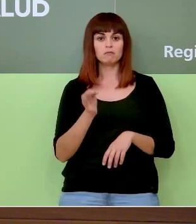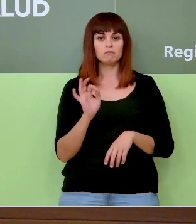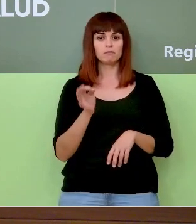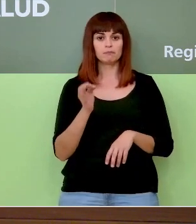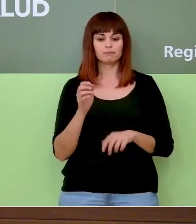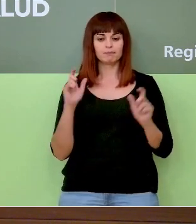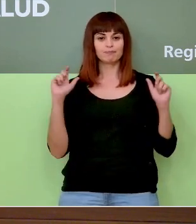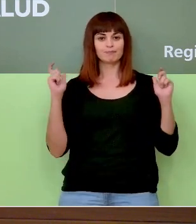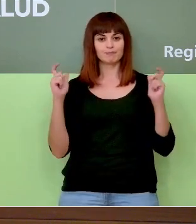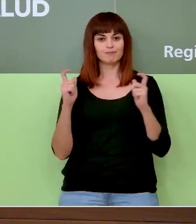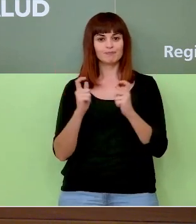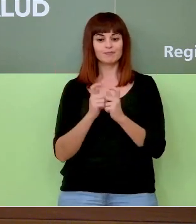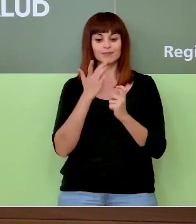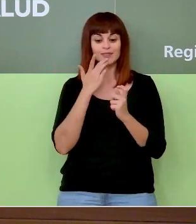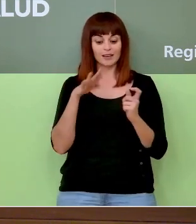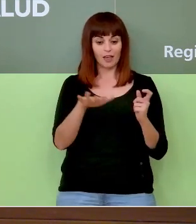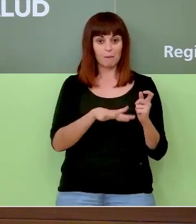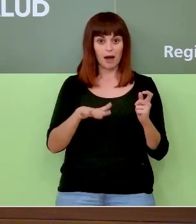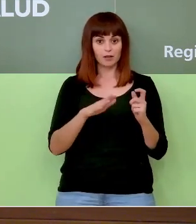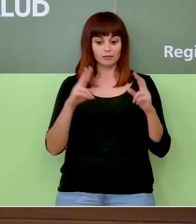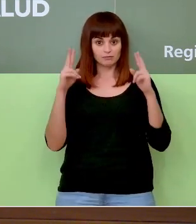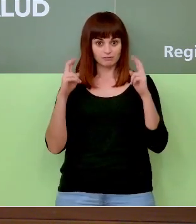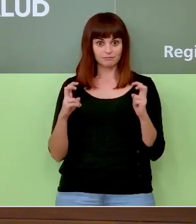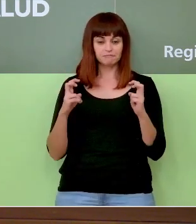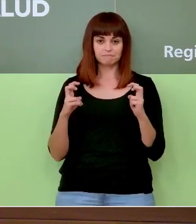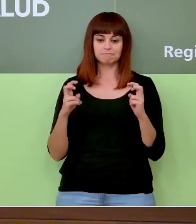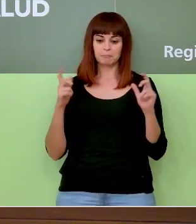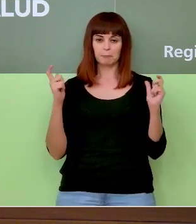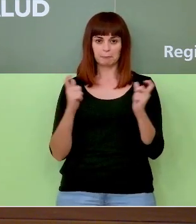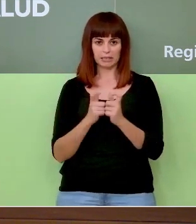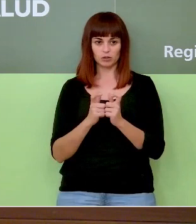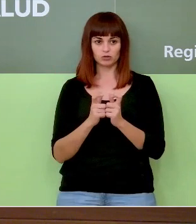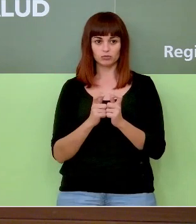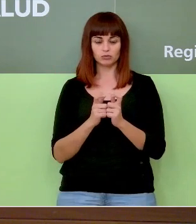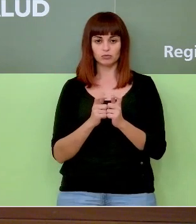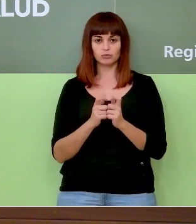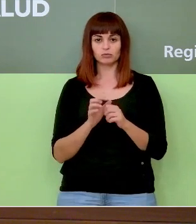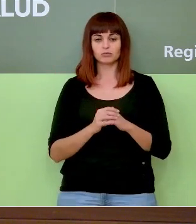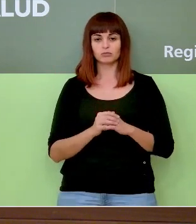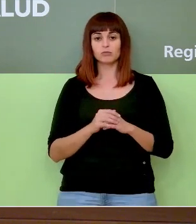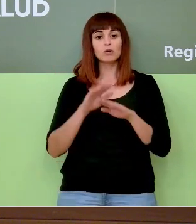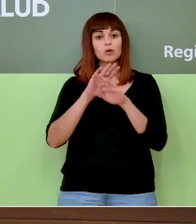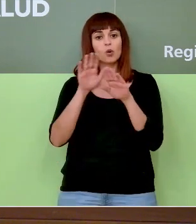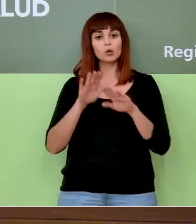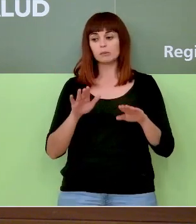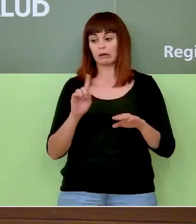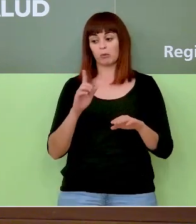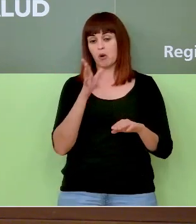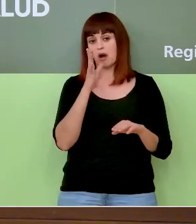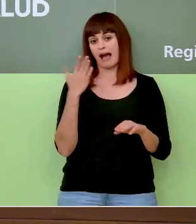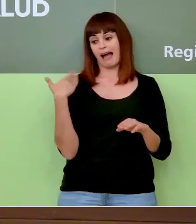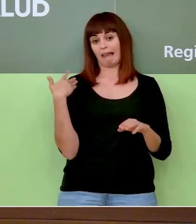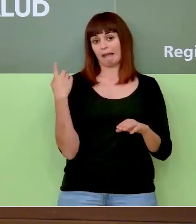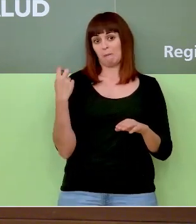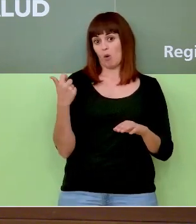bajó la incidencia en las restricciones en barrios que se tomaron. Las últimas todavía no, porque las últimas todavía llevan muy poco tiempo y han sido muy